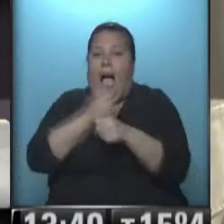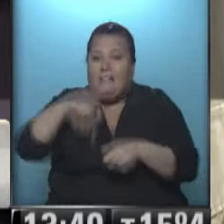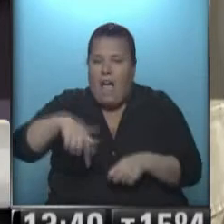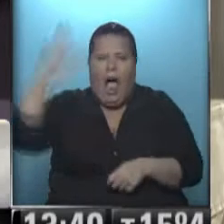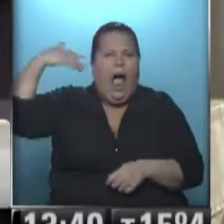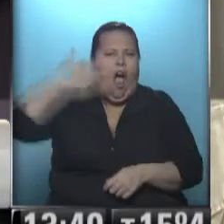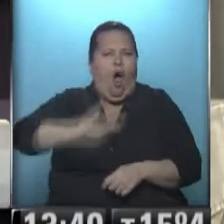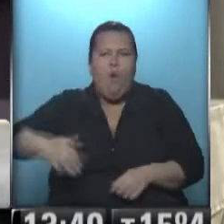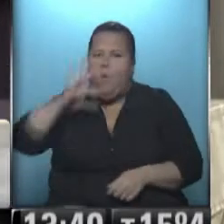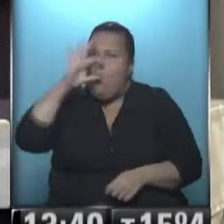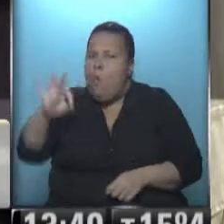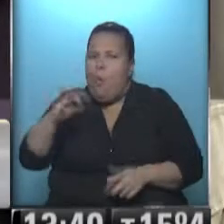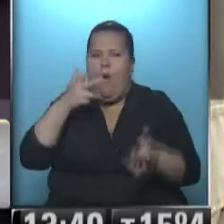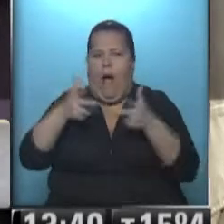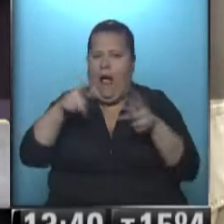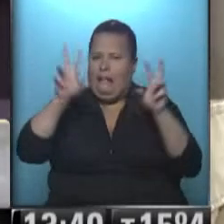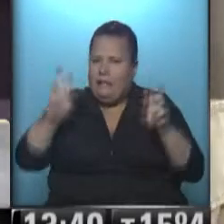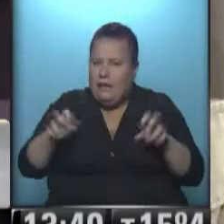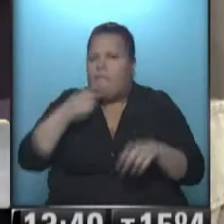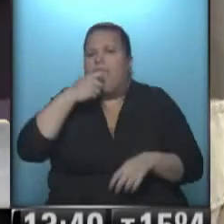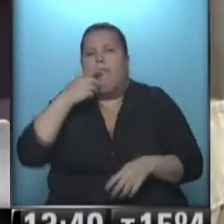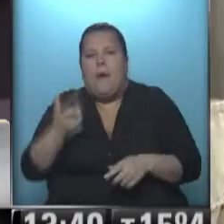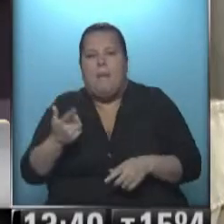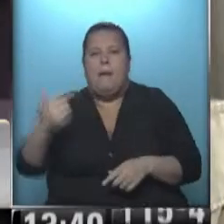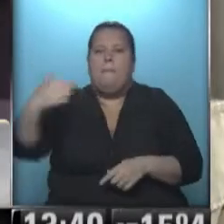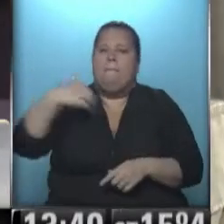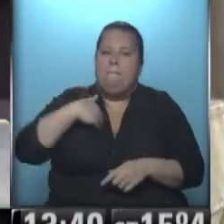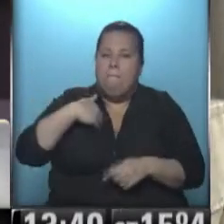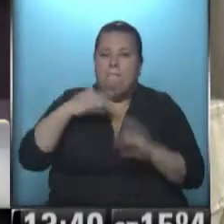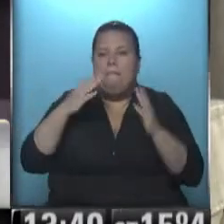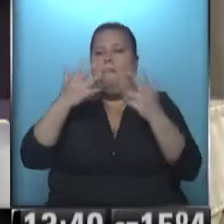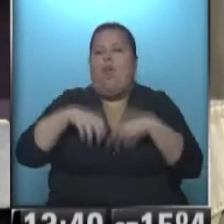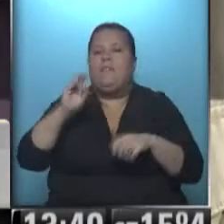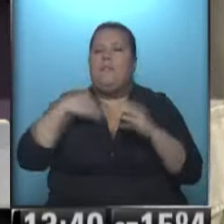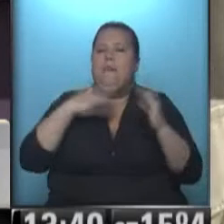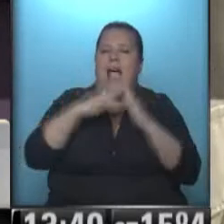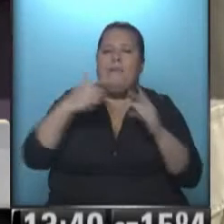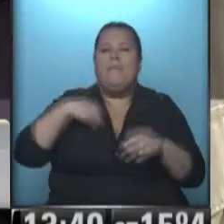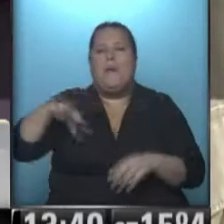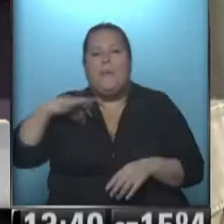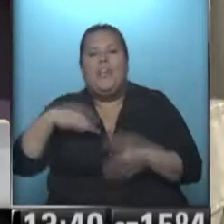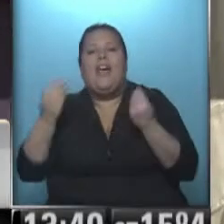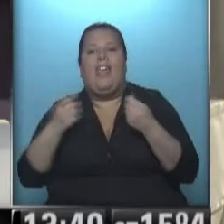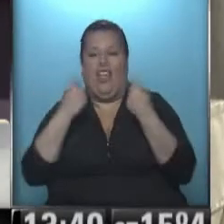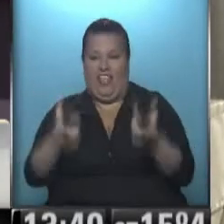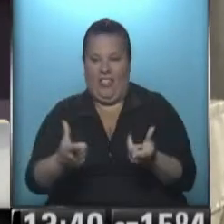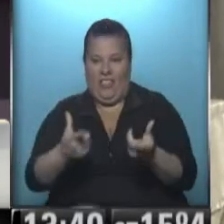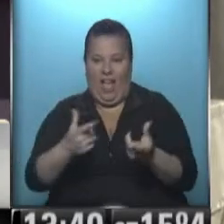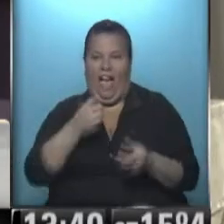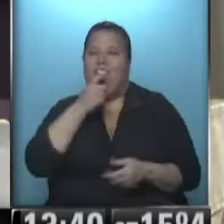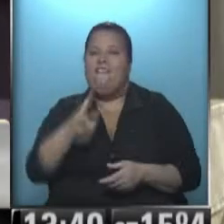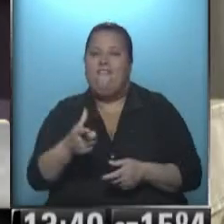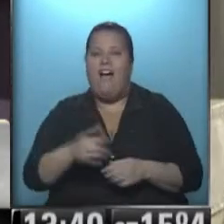outro governo tinha tocado, como, por exemplo, o programa Minha Casa Minha Vida, que facilita